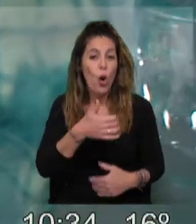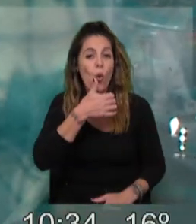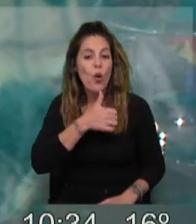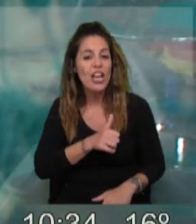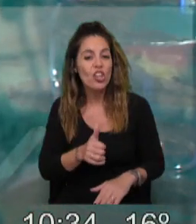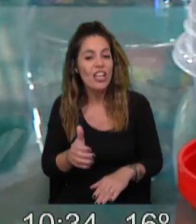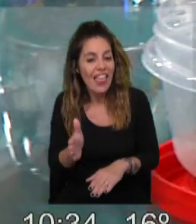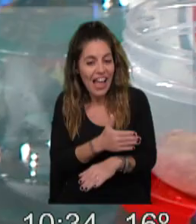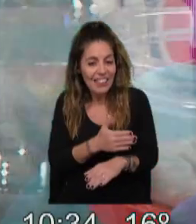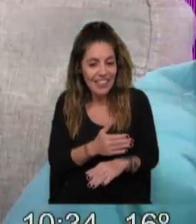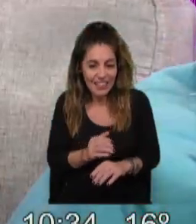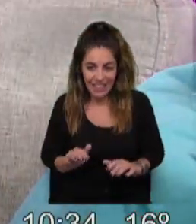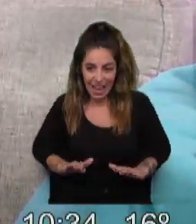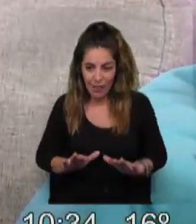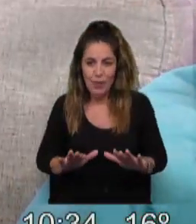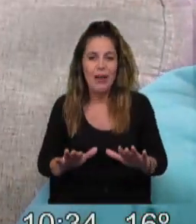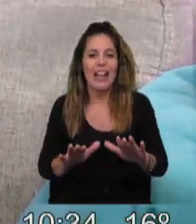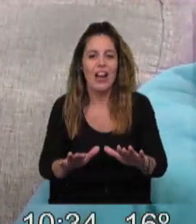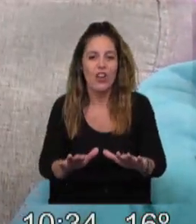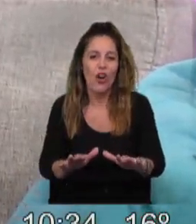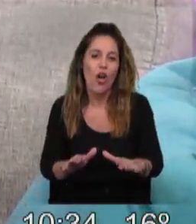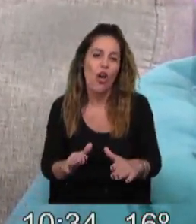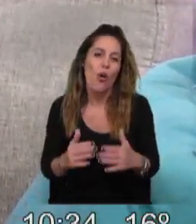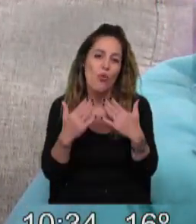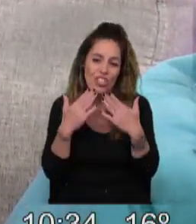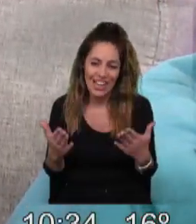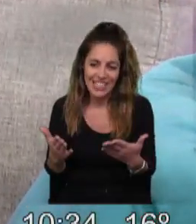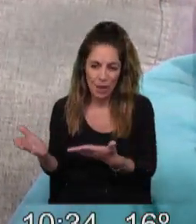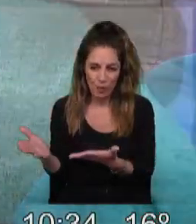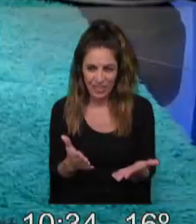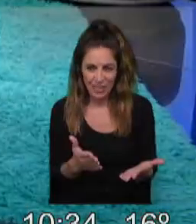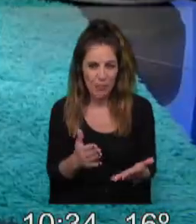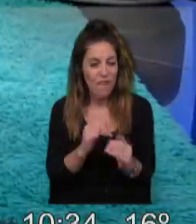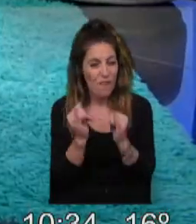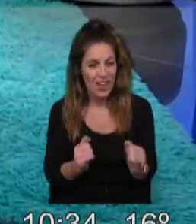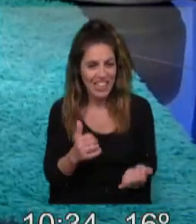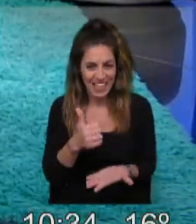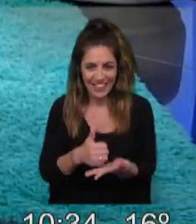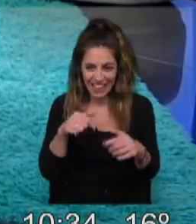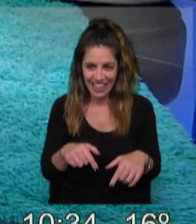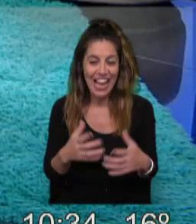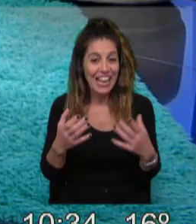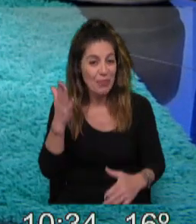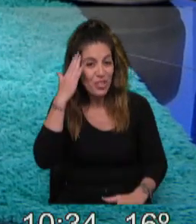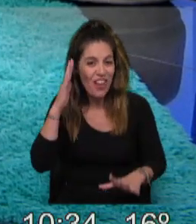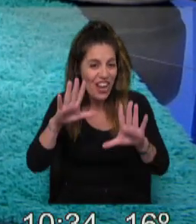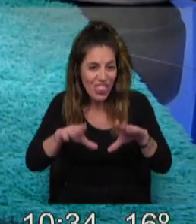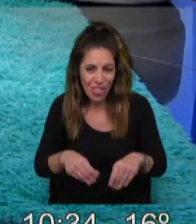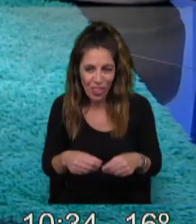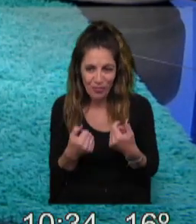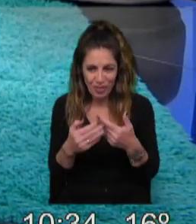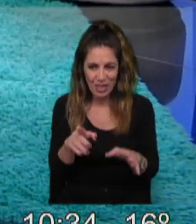Bienvenida, Mariana. Muchísimas gracias por recibirme. Súper feliz de estar acá con ustedes. Queremos saber todo. Todo. Bueno. Vamos a arrancar por la